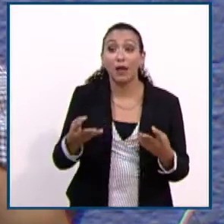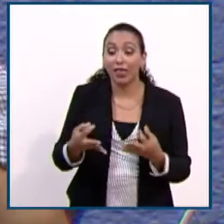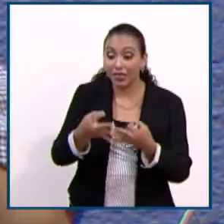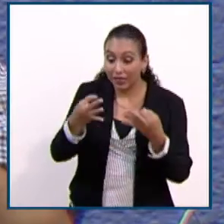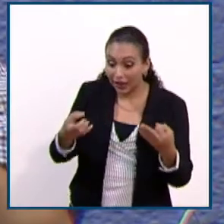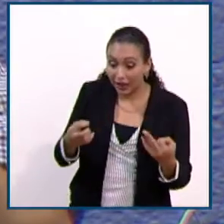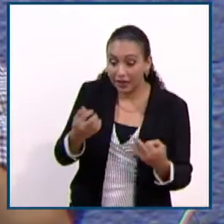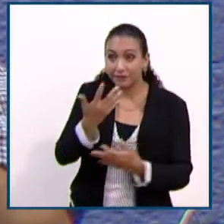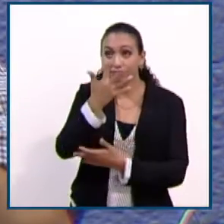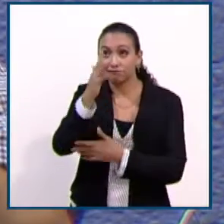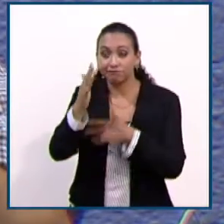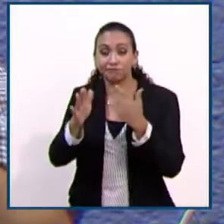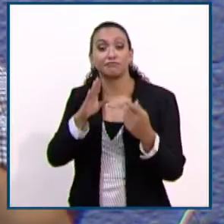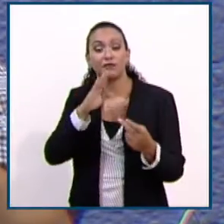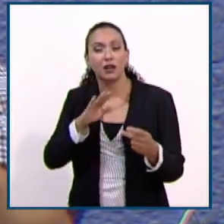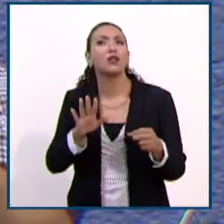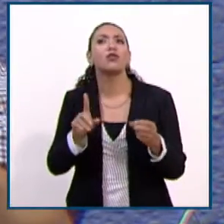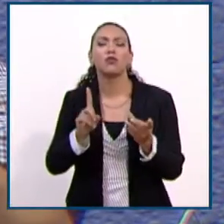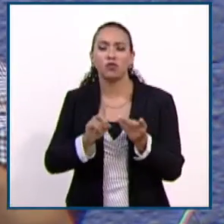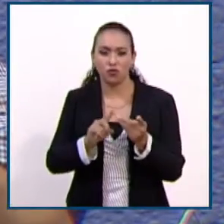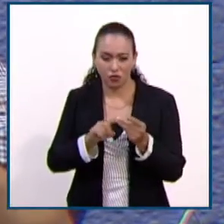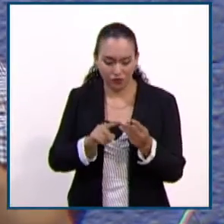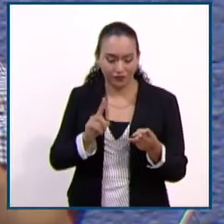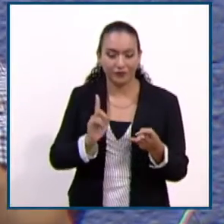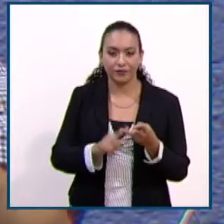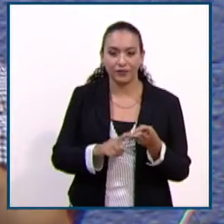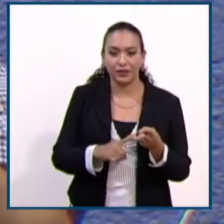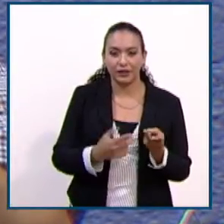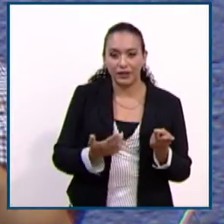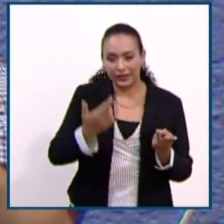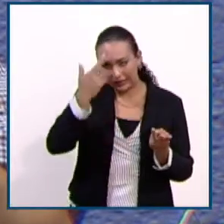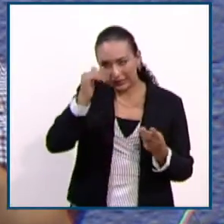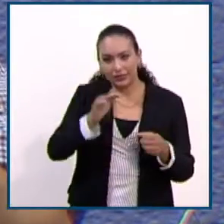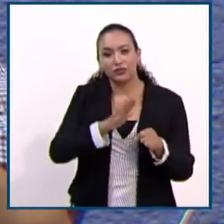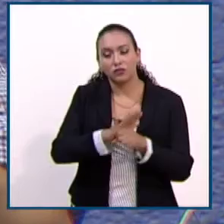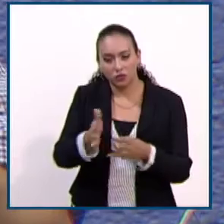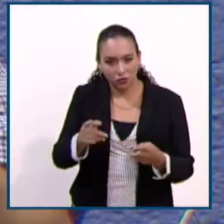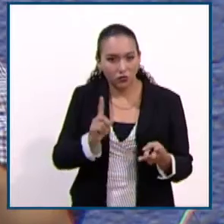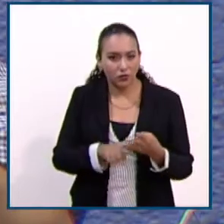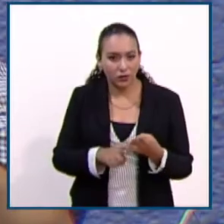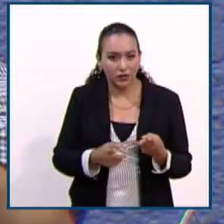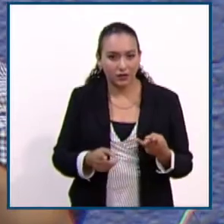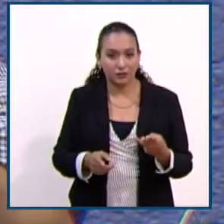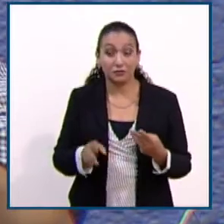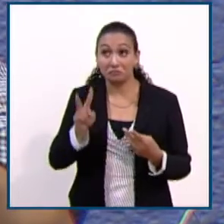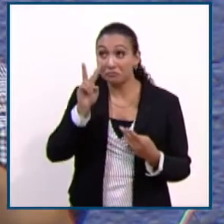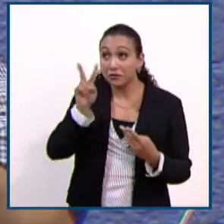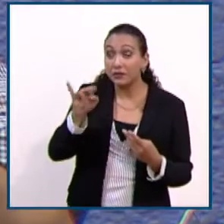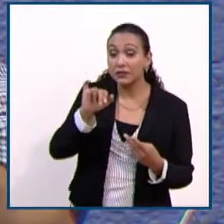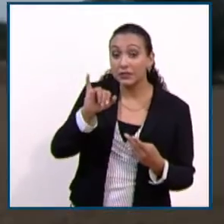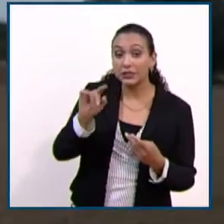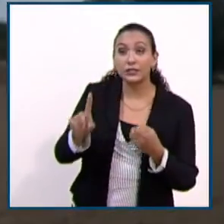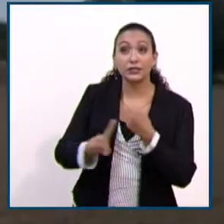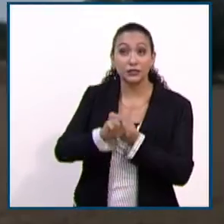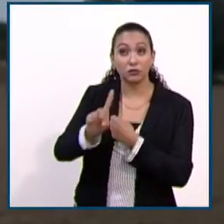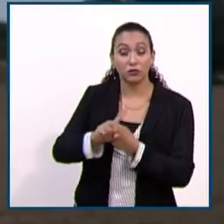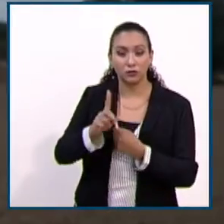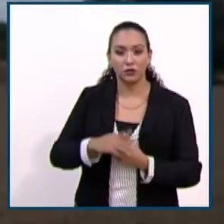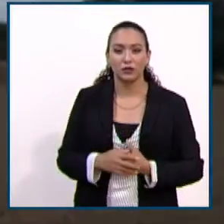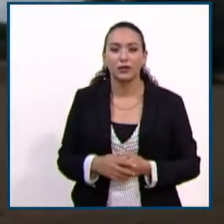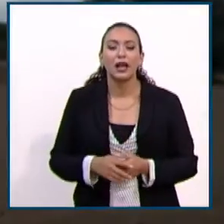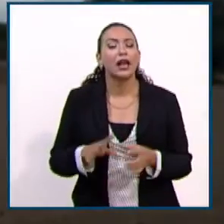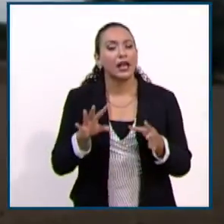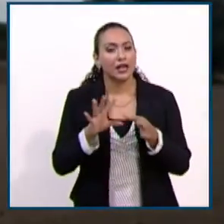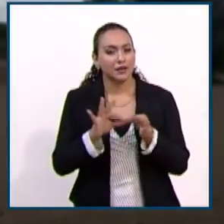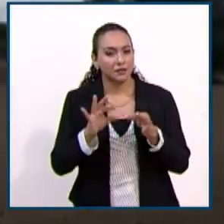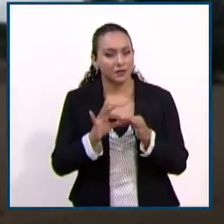sea razonable la posibilidad de la existencia de esa posible afectación. Agregó los principios